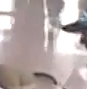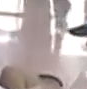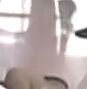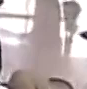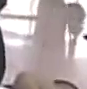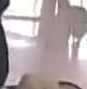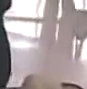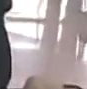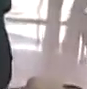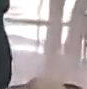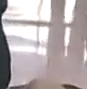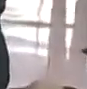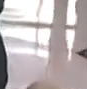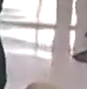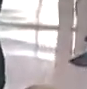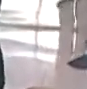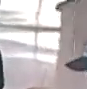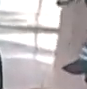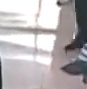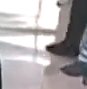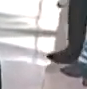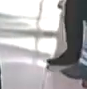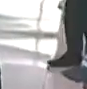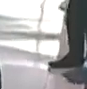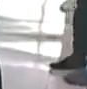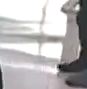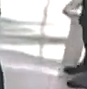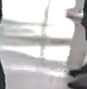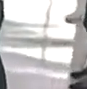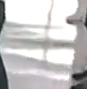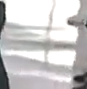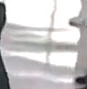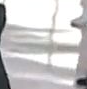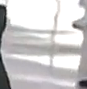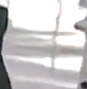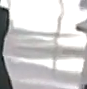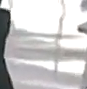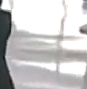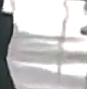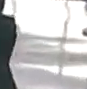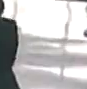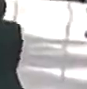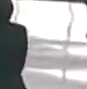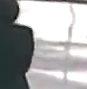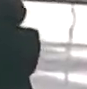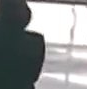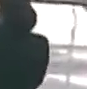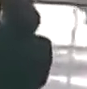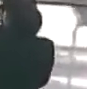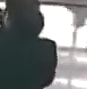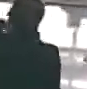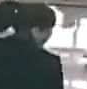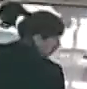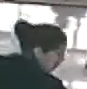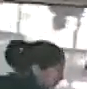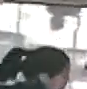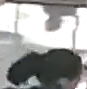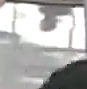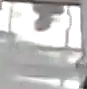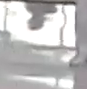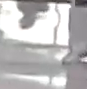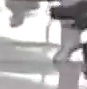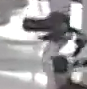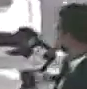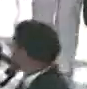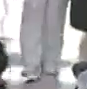Combatiente Cilia Flores, además de la vicepresidenta ejecutiva Delcy Rodríguez y el diputado de la Asamblea Nacional